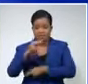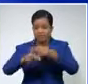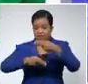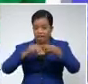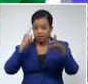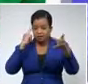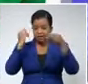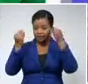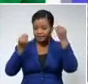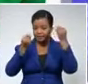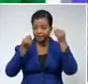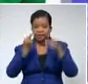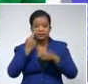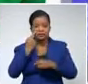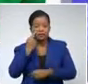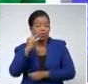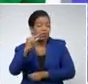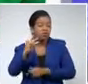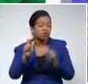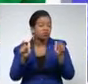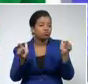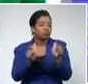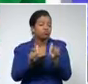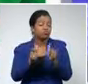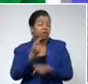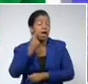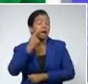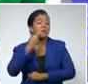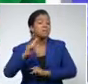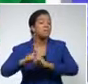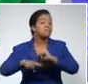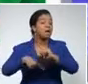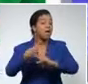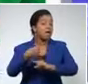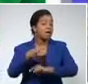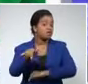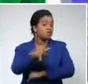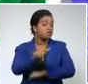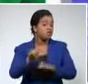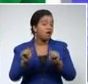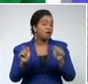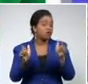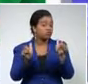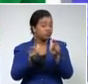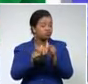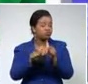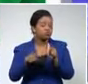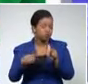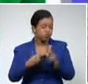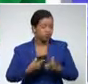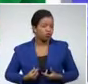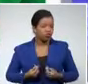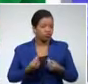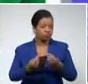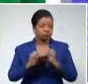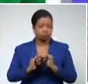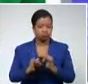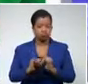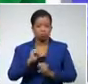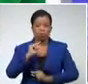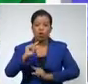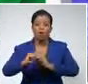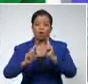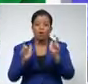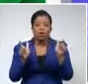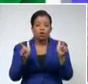ve una reducción. Vamos a ver si mañana o algo así traemos alguno donde se ve cómo ha ido disminuyendo.